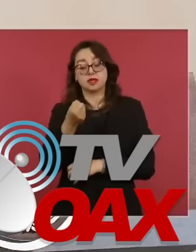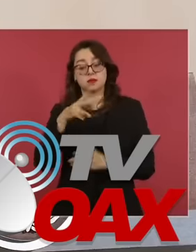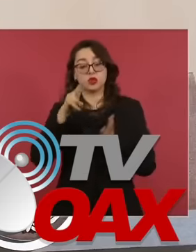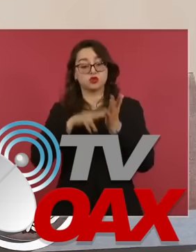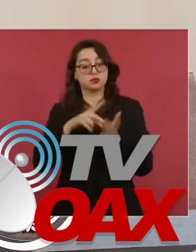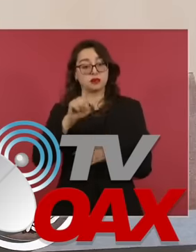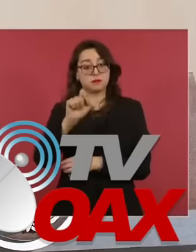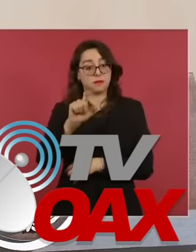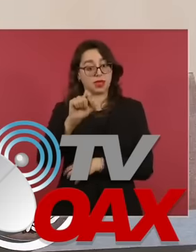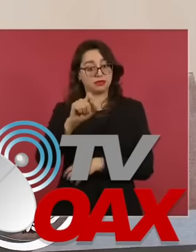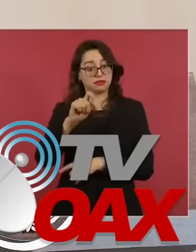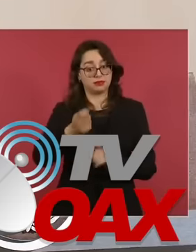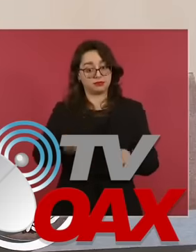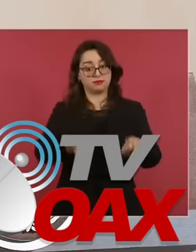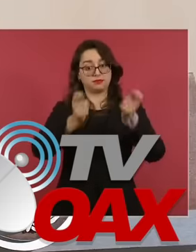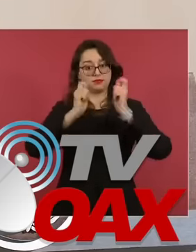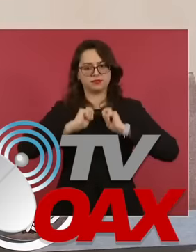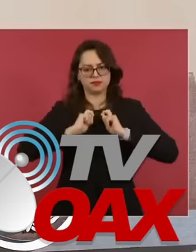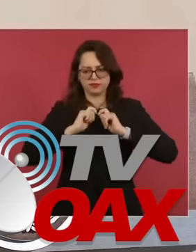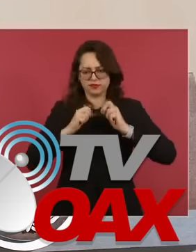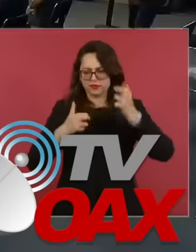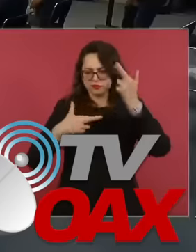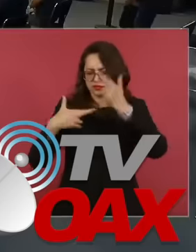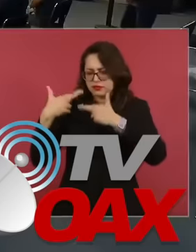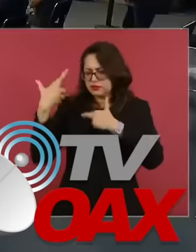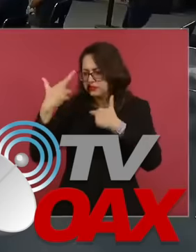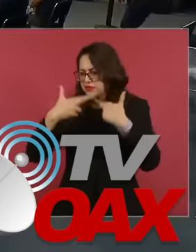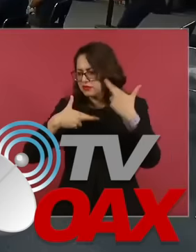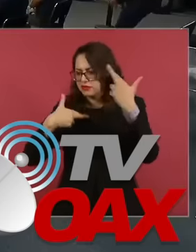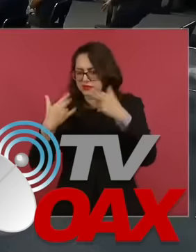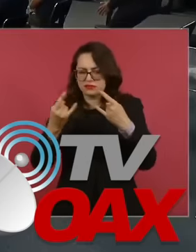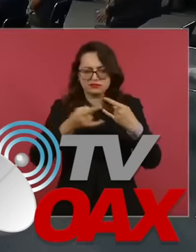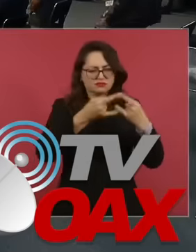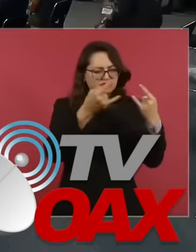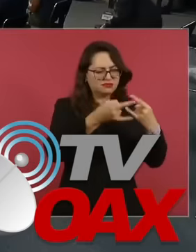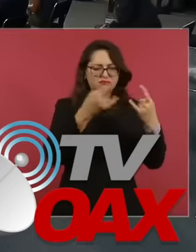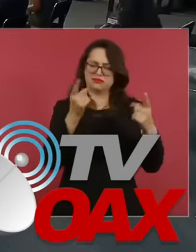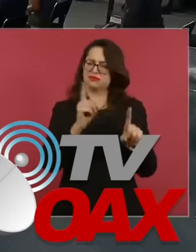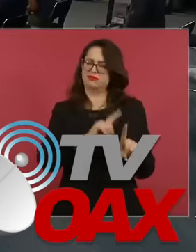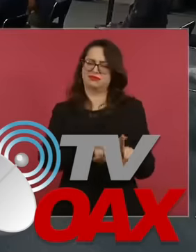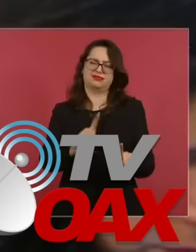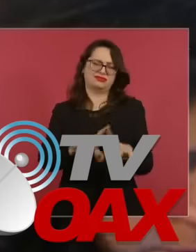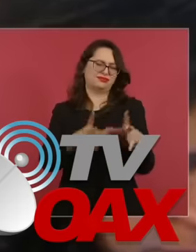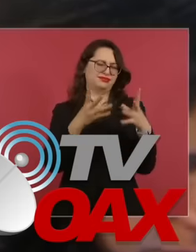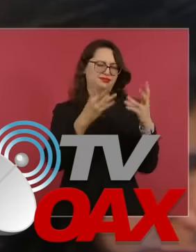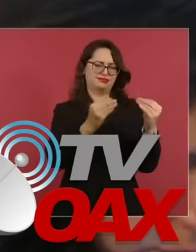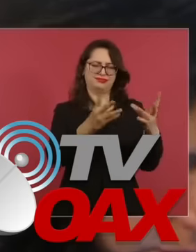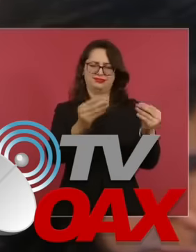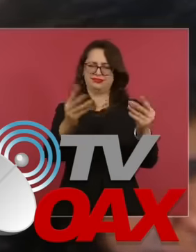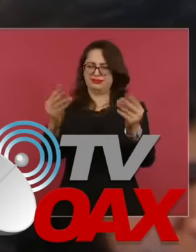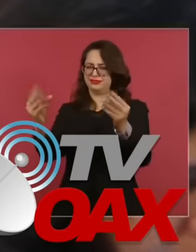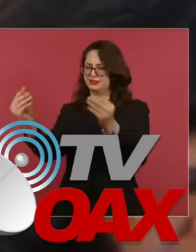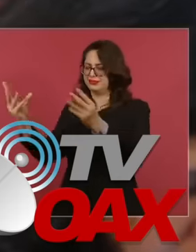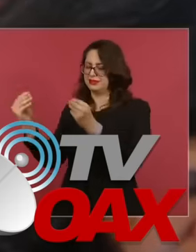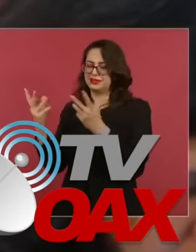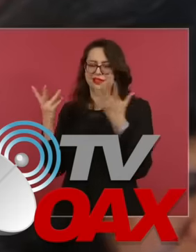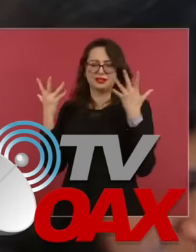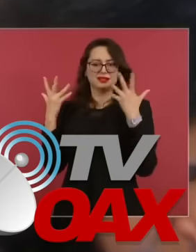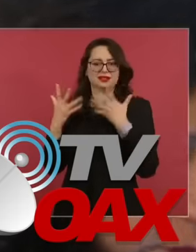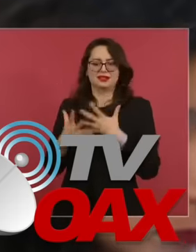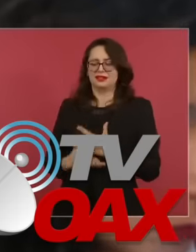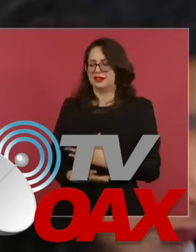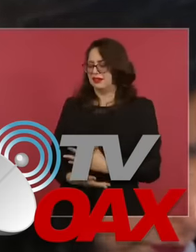Ambiente. Empezamos a revisar bastantes casos. Dentro de estos casos nos encontramos que ni siquiera podemos tener el